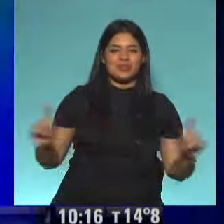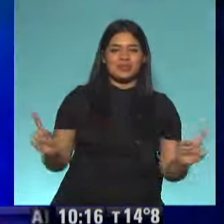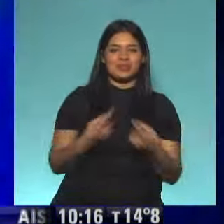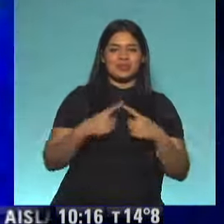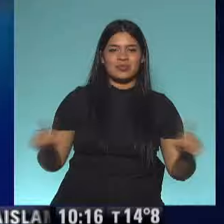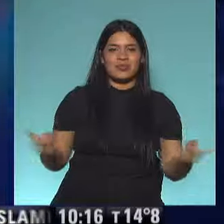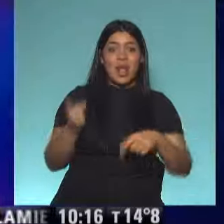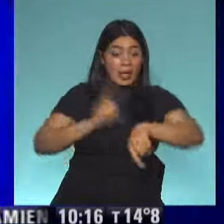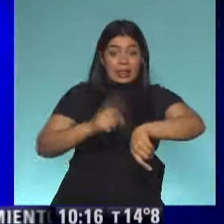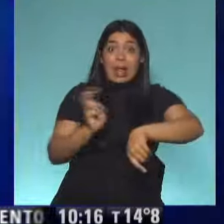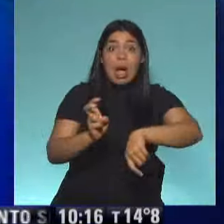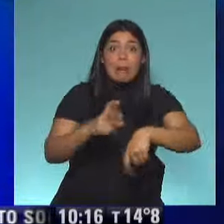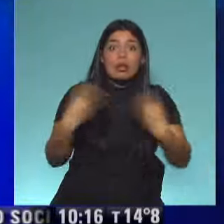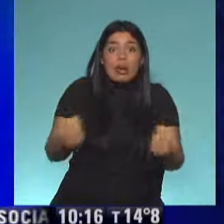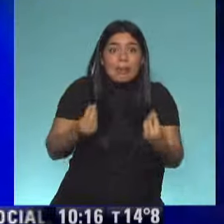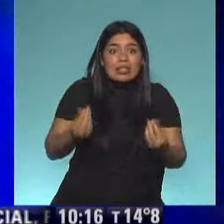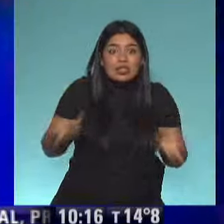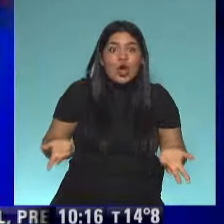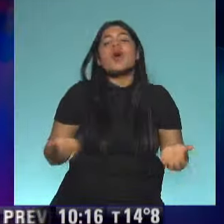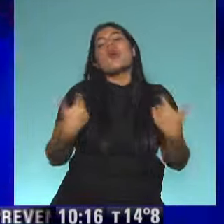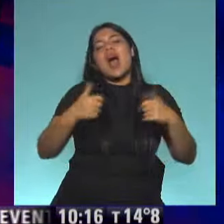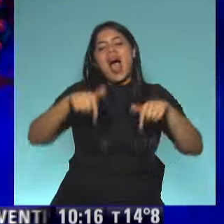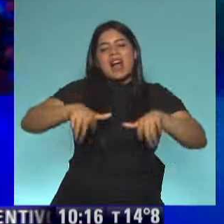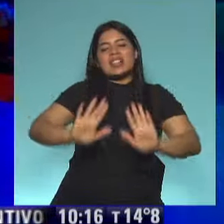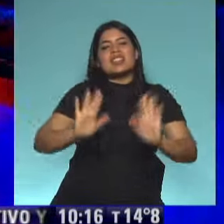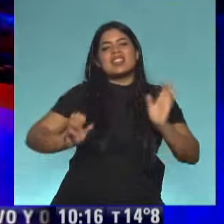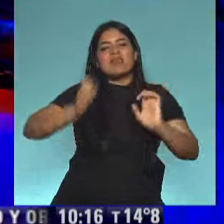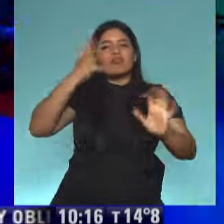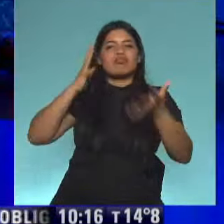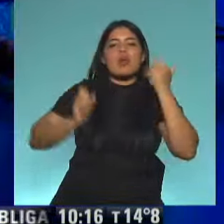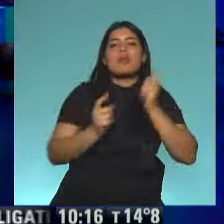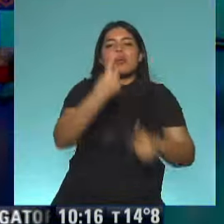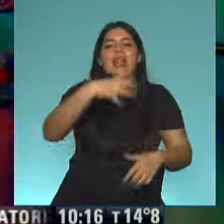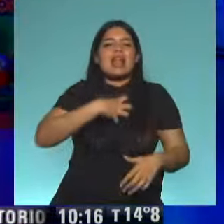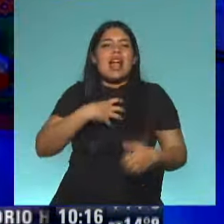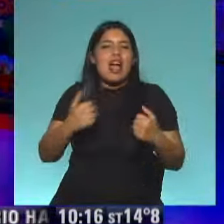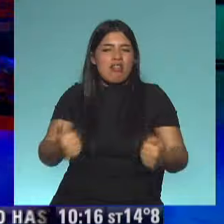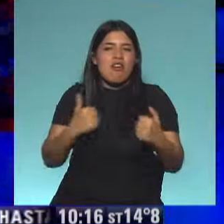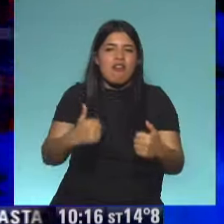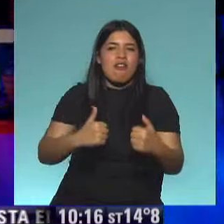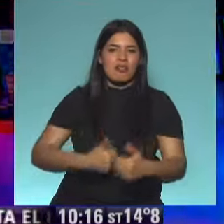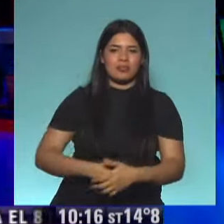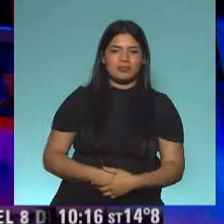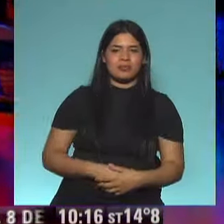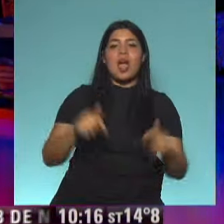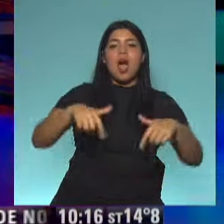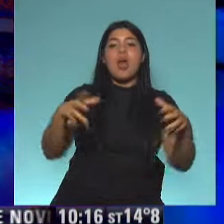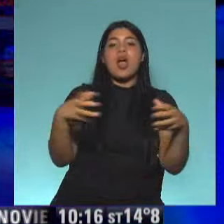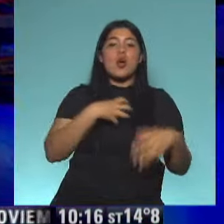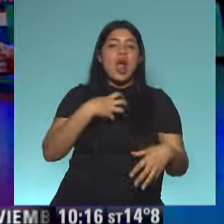El despertador burguero, el despertador de la comparsa de primer grado. ¡Empieza la